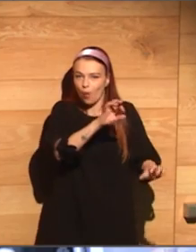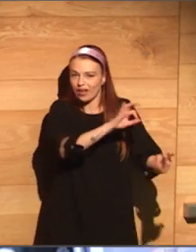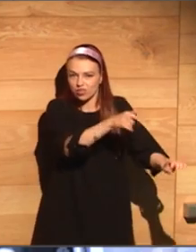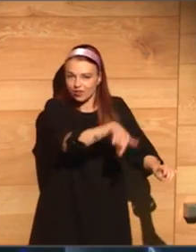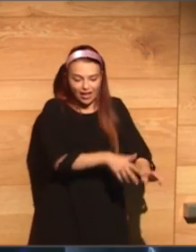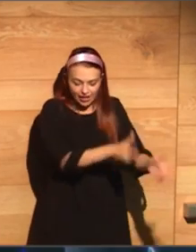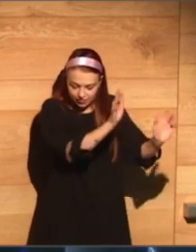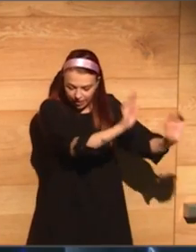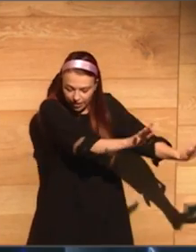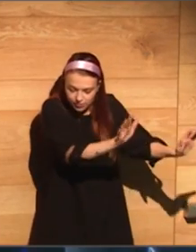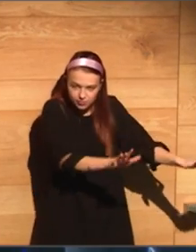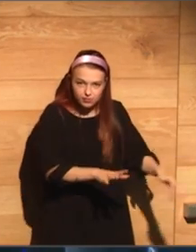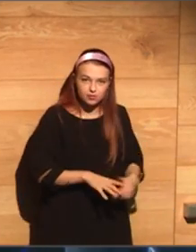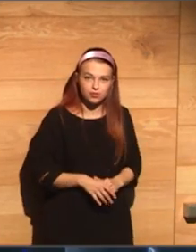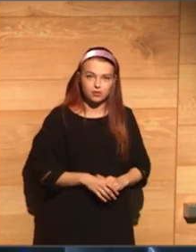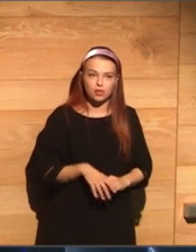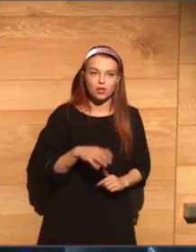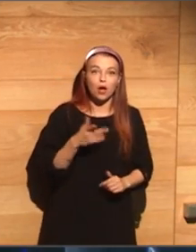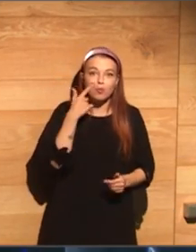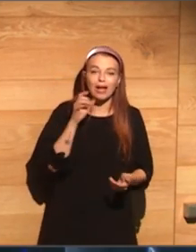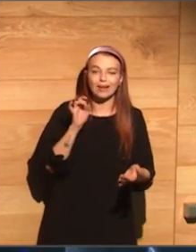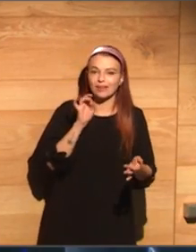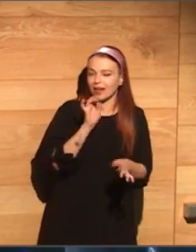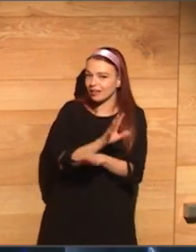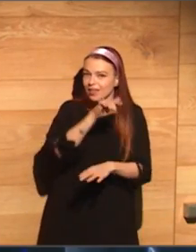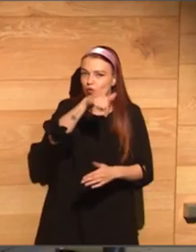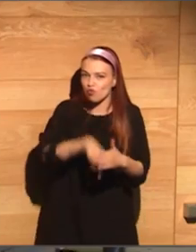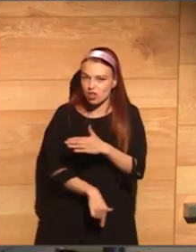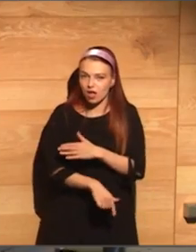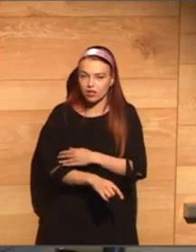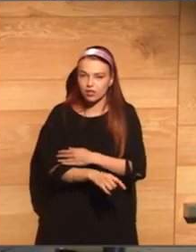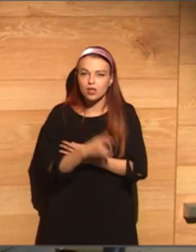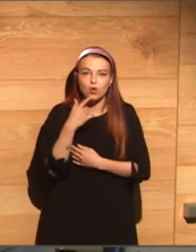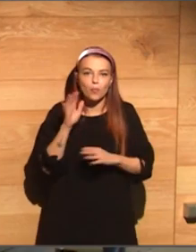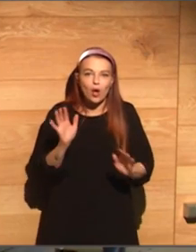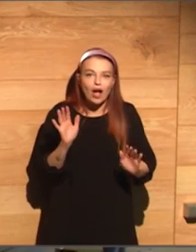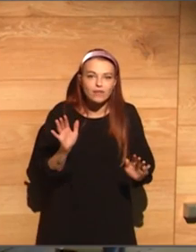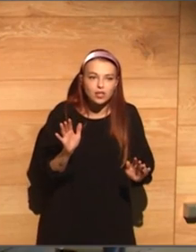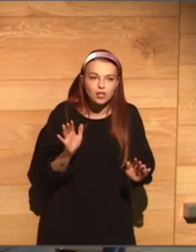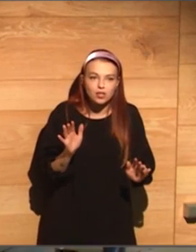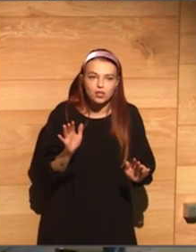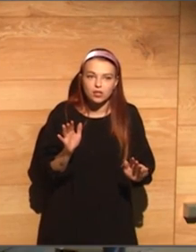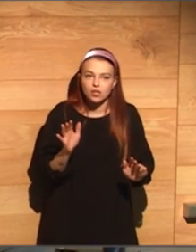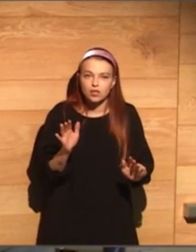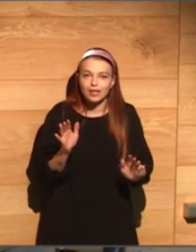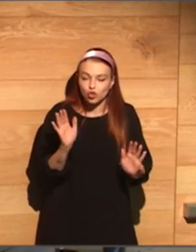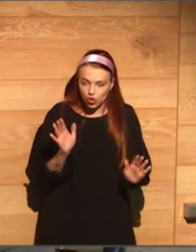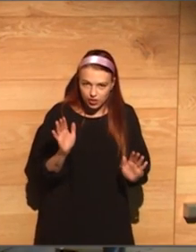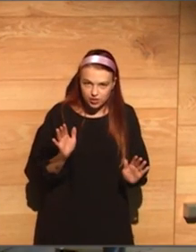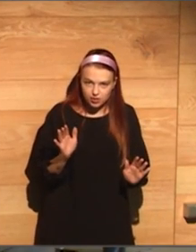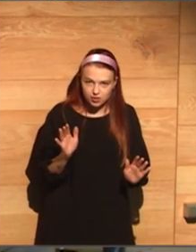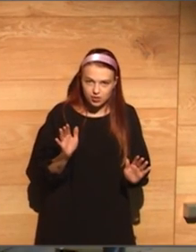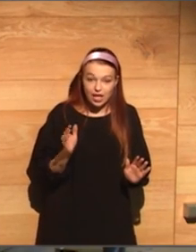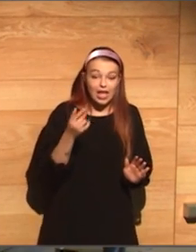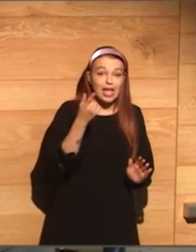así hoy, ya está, déjale. Una carga de profundidad. Déjale, déjale, está así hoy. Pero no lo subrayéis. Había sido un easter egg. Cómo empiezan a sacar